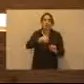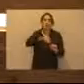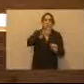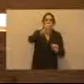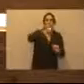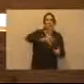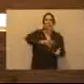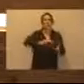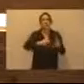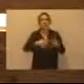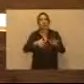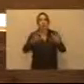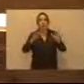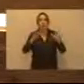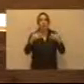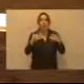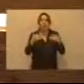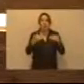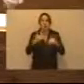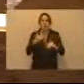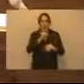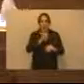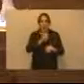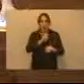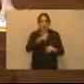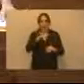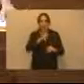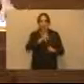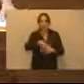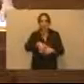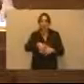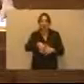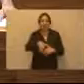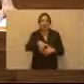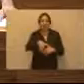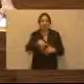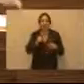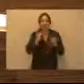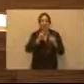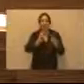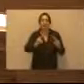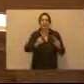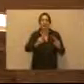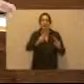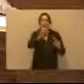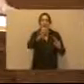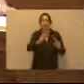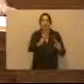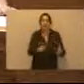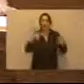preocupación á alarma, comprobando que el conductor que nos guía por un carreiro